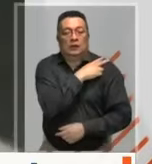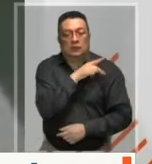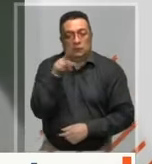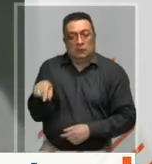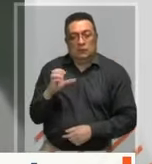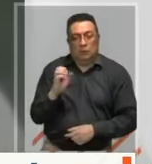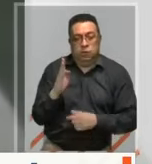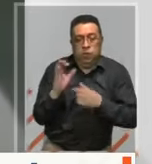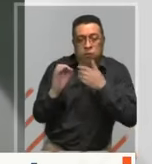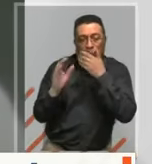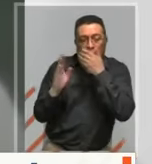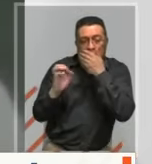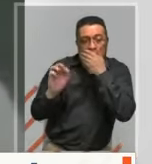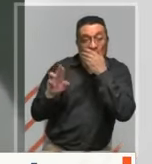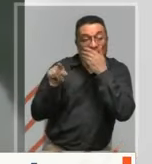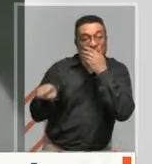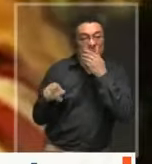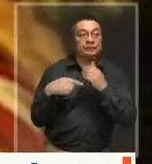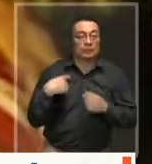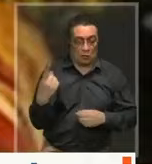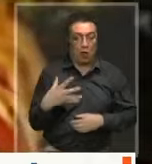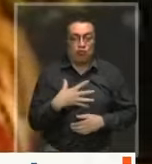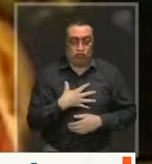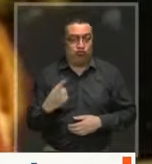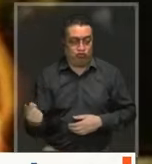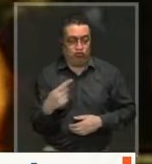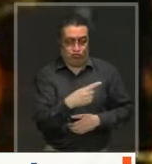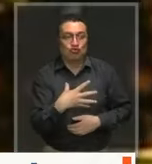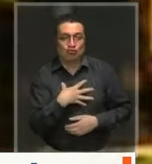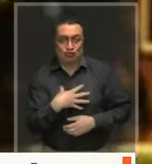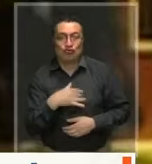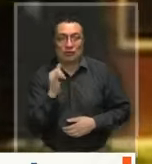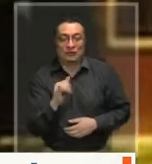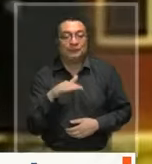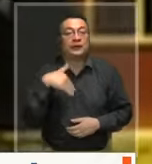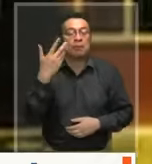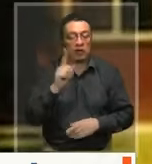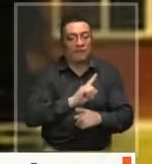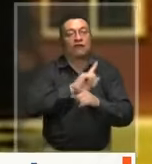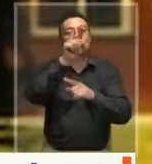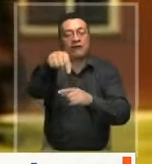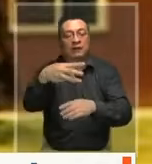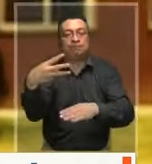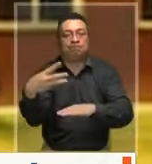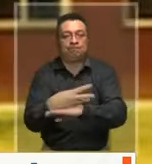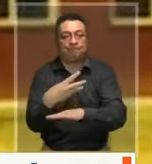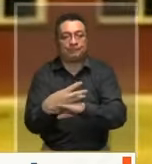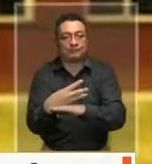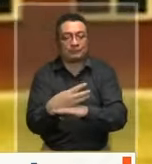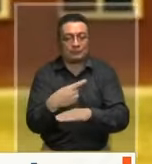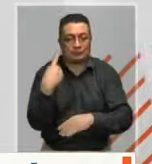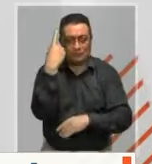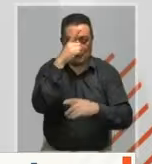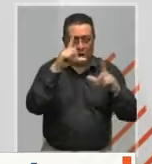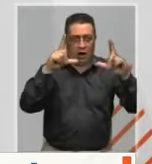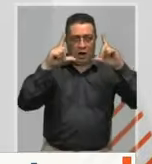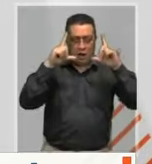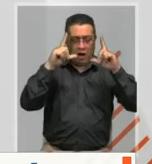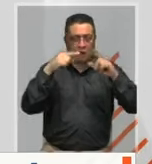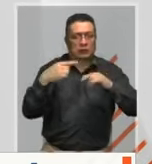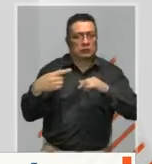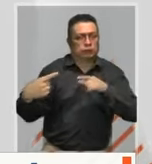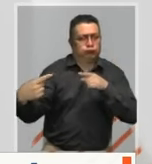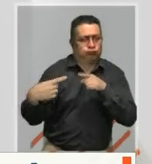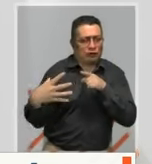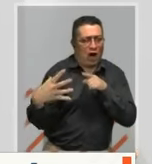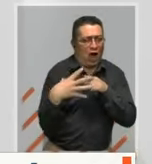fue la única mujer a la que alguna vez temió. Después de un tiempo, regresó a Miami, pero la fama trajo consigo enemigos mortales que